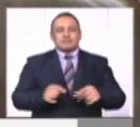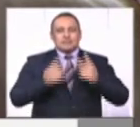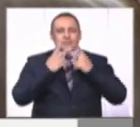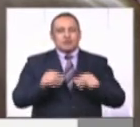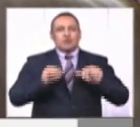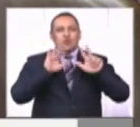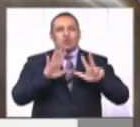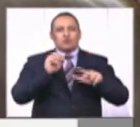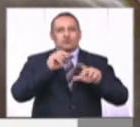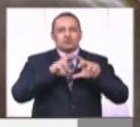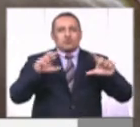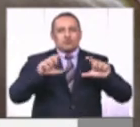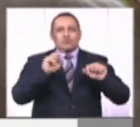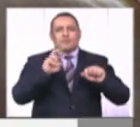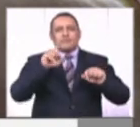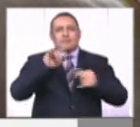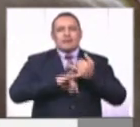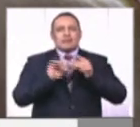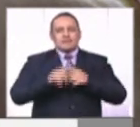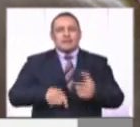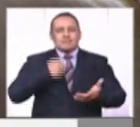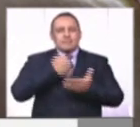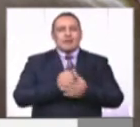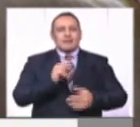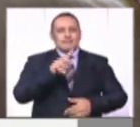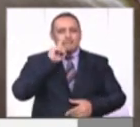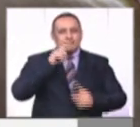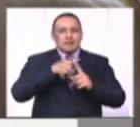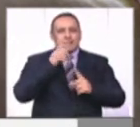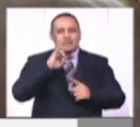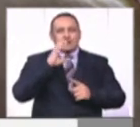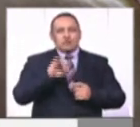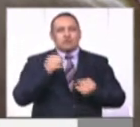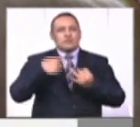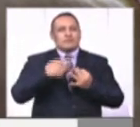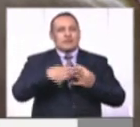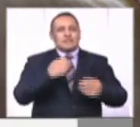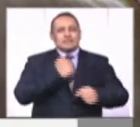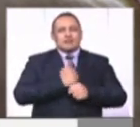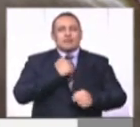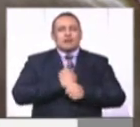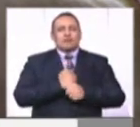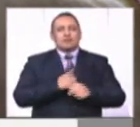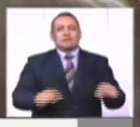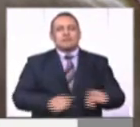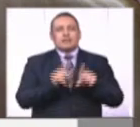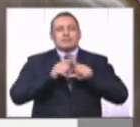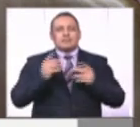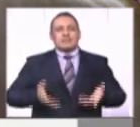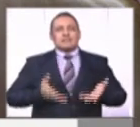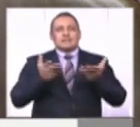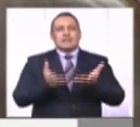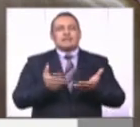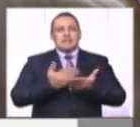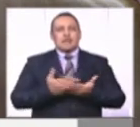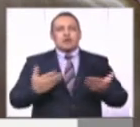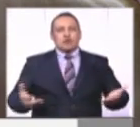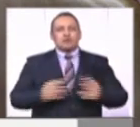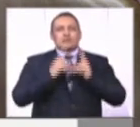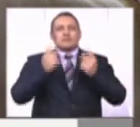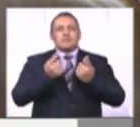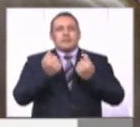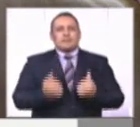ocho vales de adelanto de los vi de determinados trabajadores y otorgamiento de recursos en